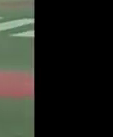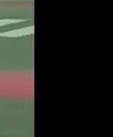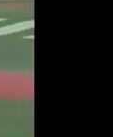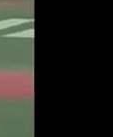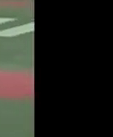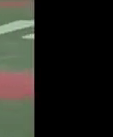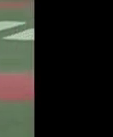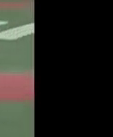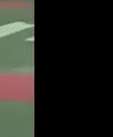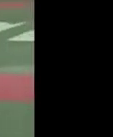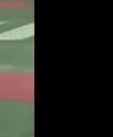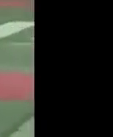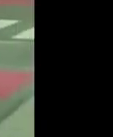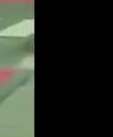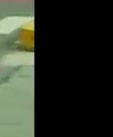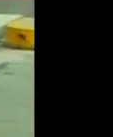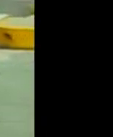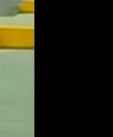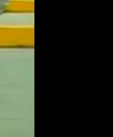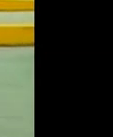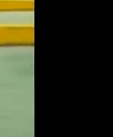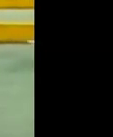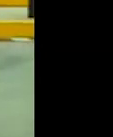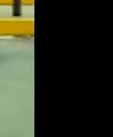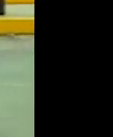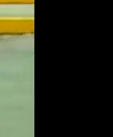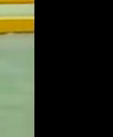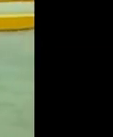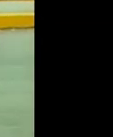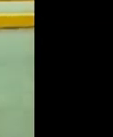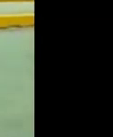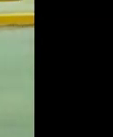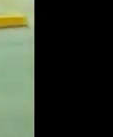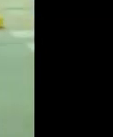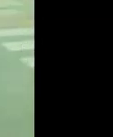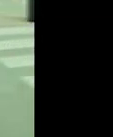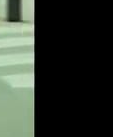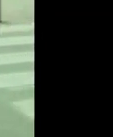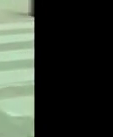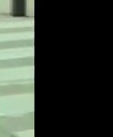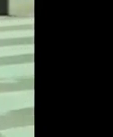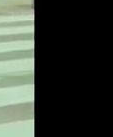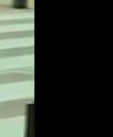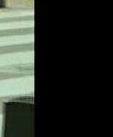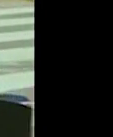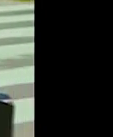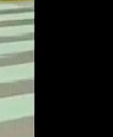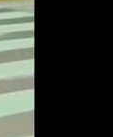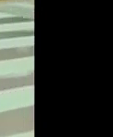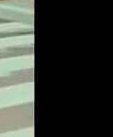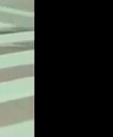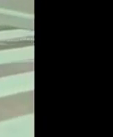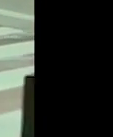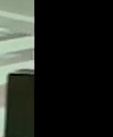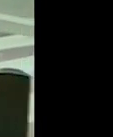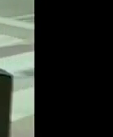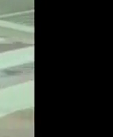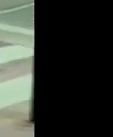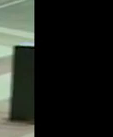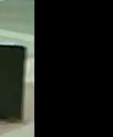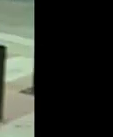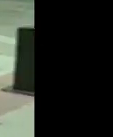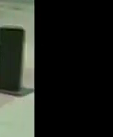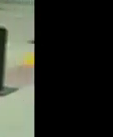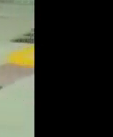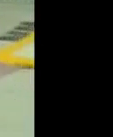veíamos tenían que ver con transporte público, que estamos viendo que los buses siguen circulando, aunque con muy poca gente, y también con móviles policiales, que son los